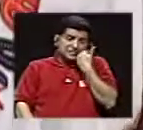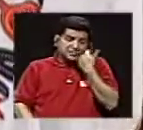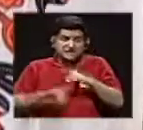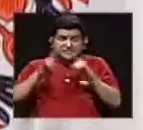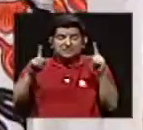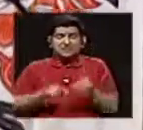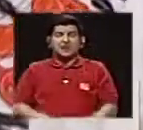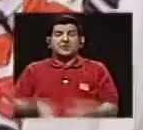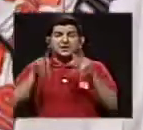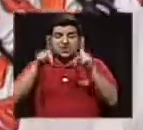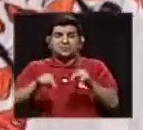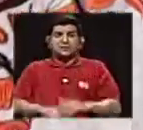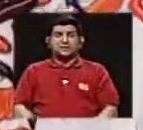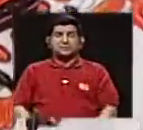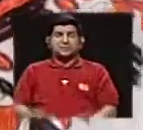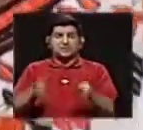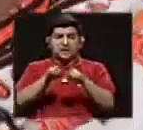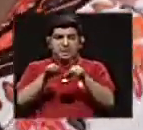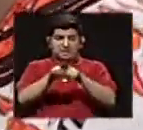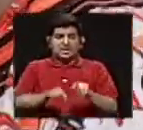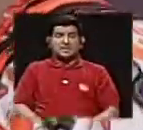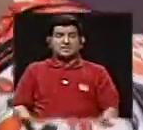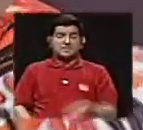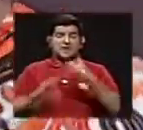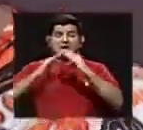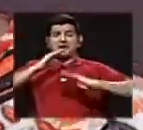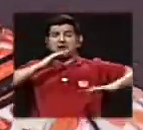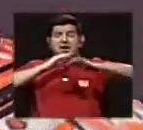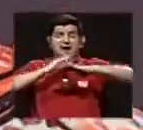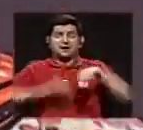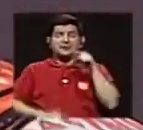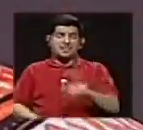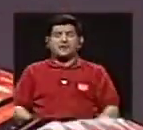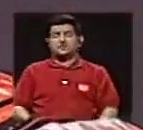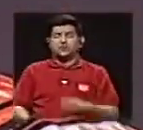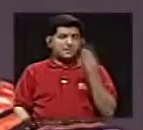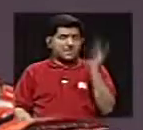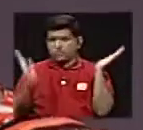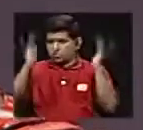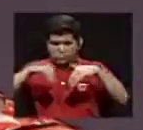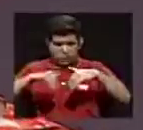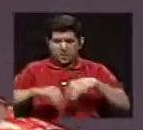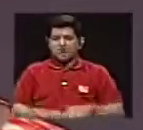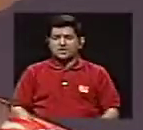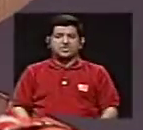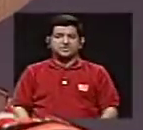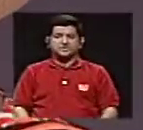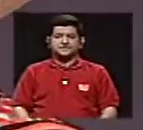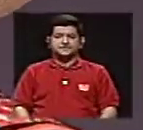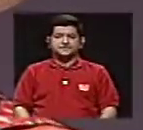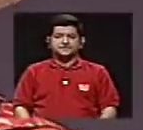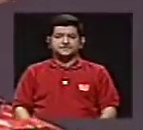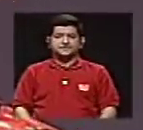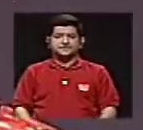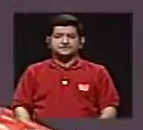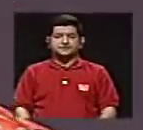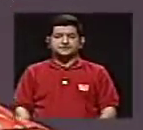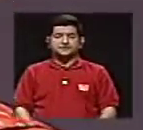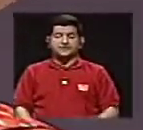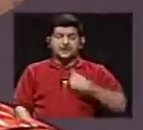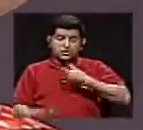pero estaba haciendo sus necesidades en el patio porque ya no había interior, no había baño.